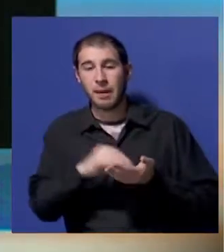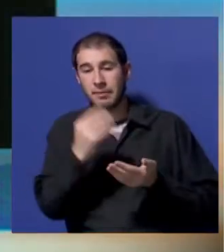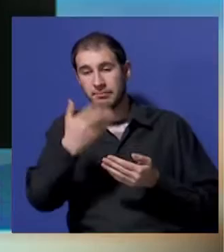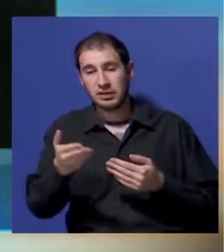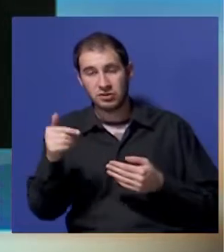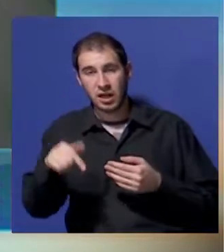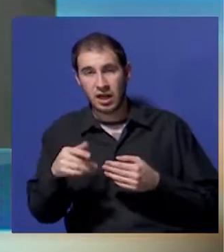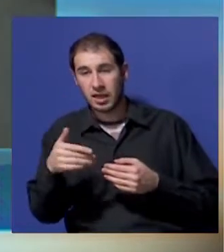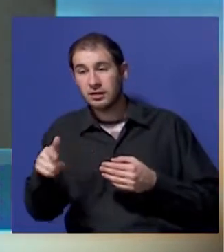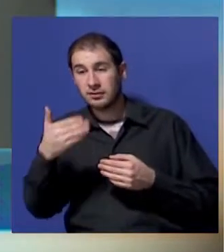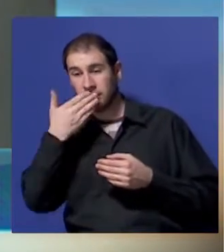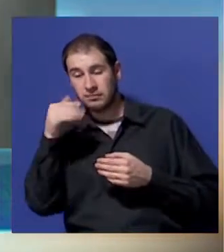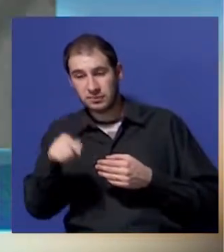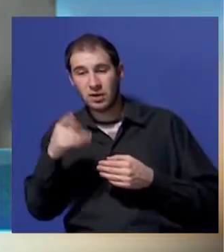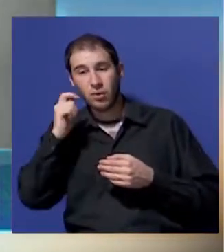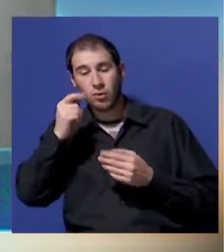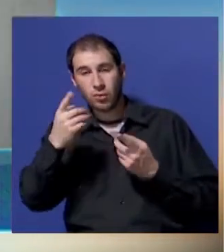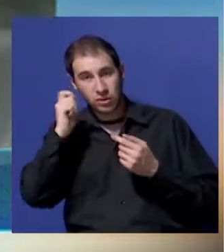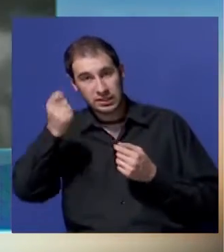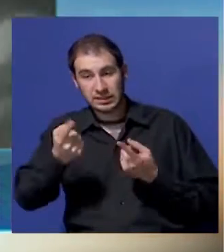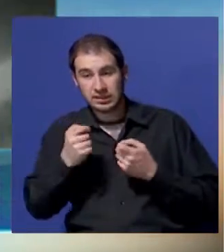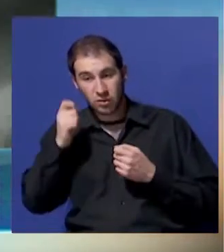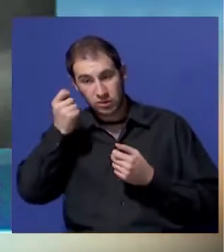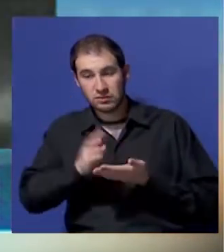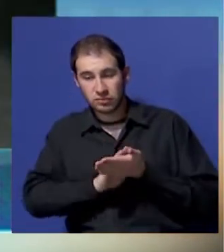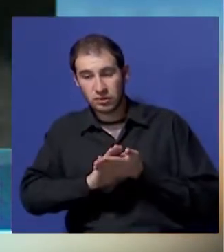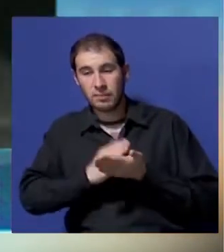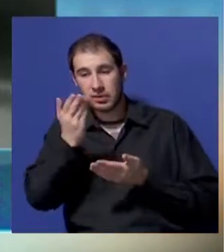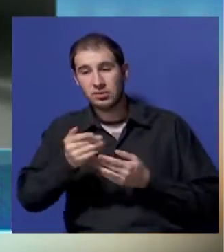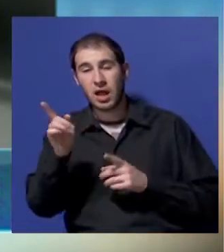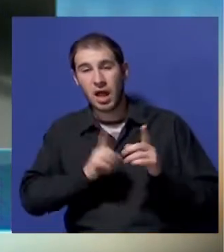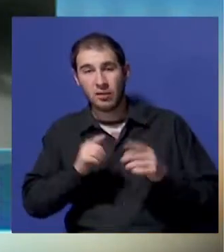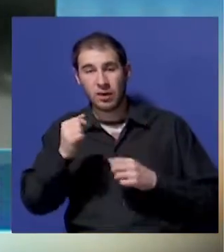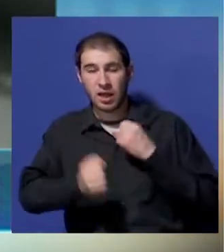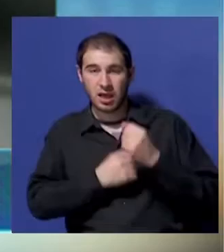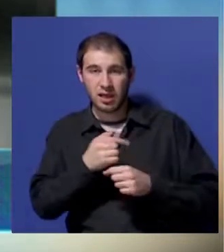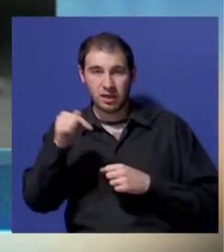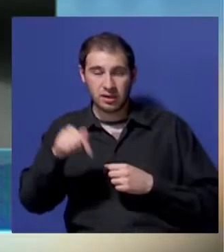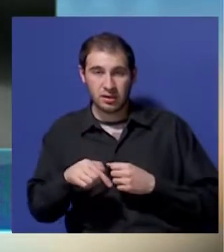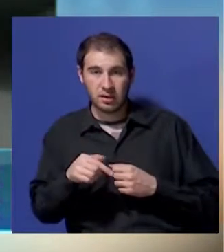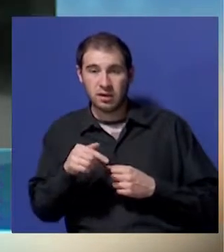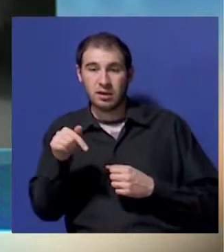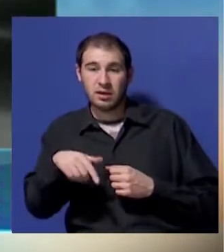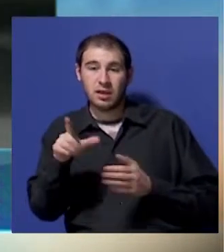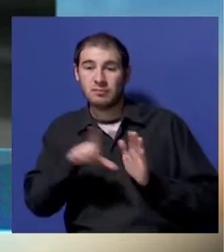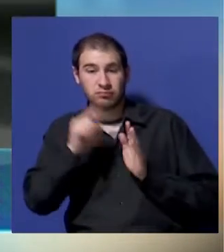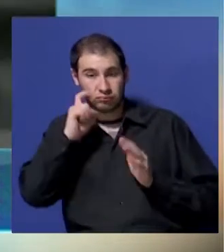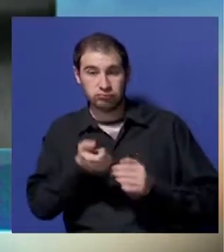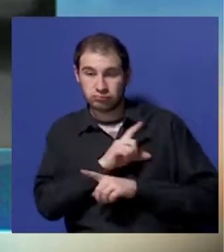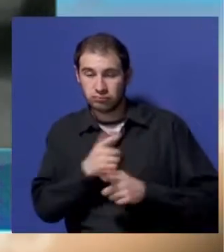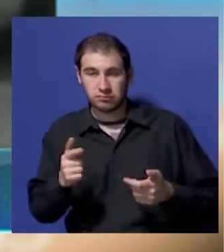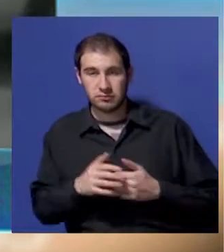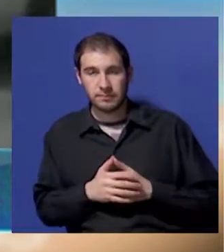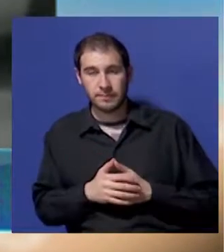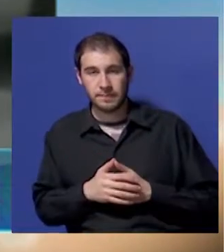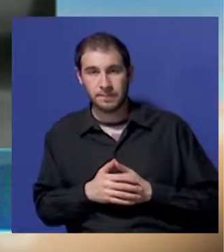represores que necesitan que la justicia les dé una respuesta. Claro. Porque hay personas que se consideran al día de hoy que no cometieron ningún delito, aunque